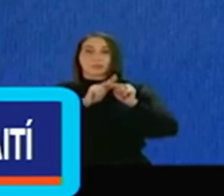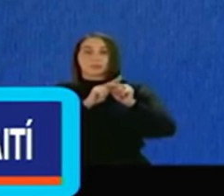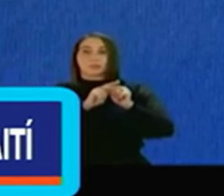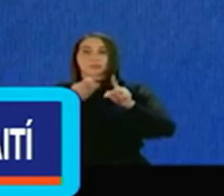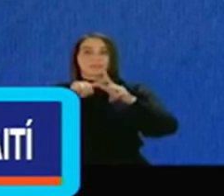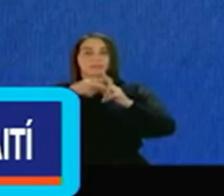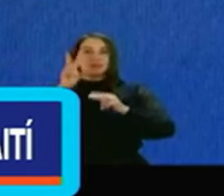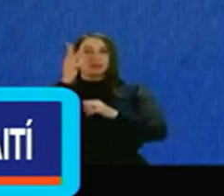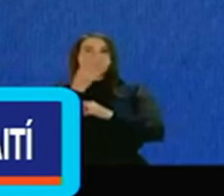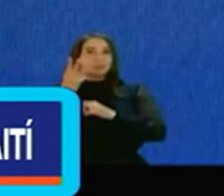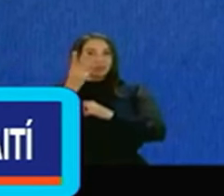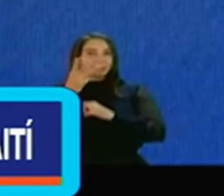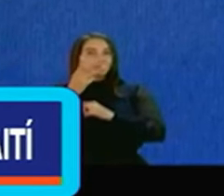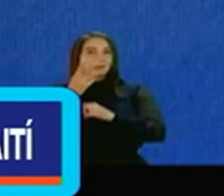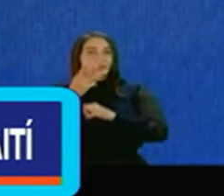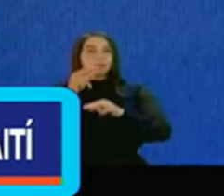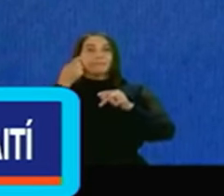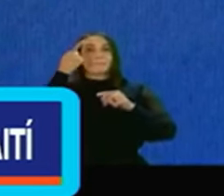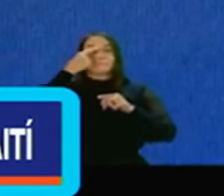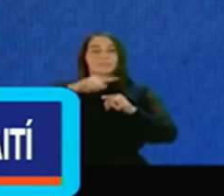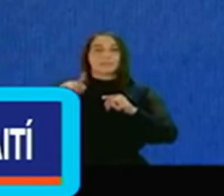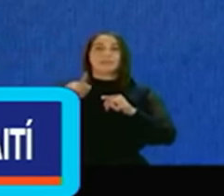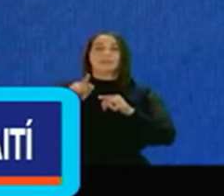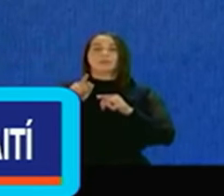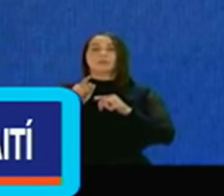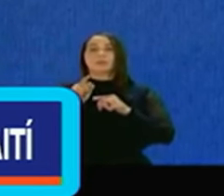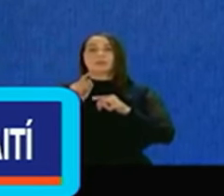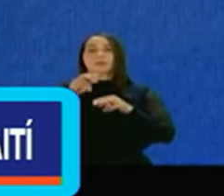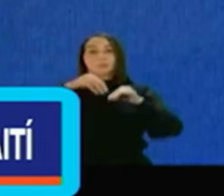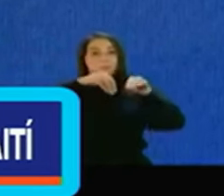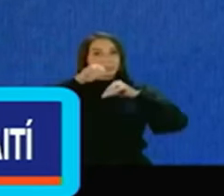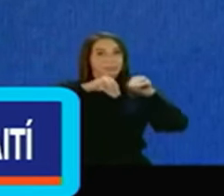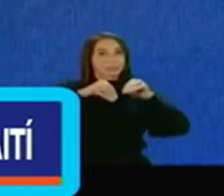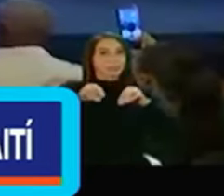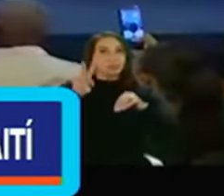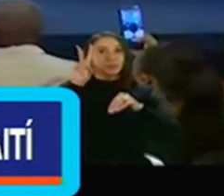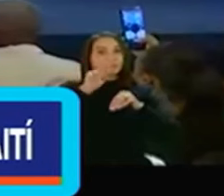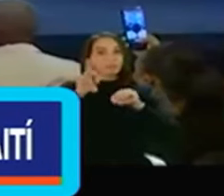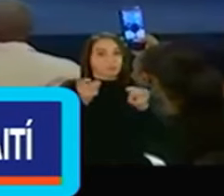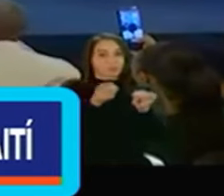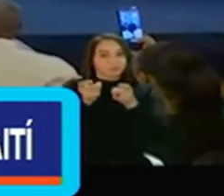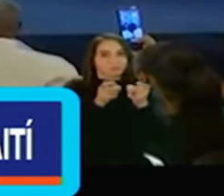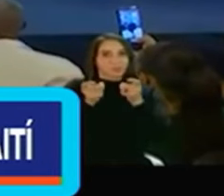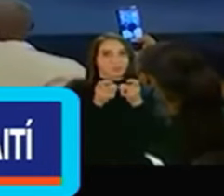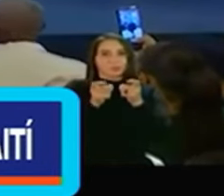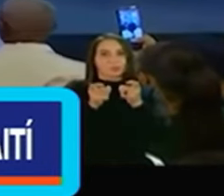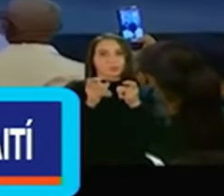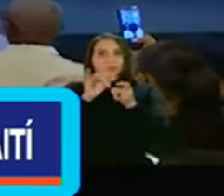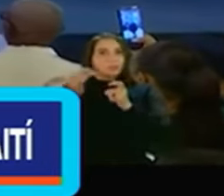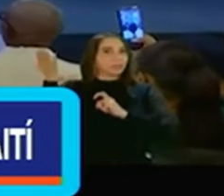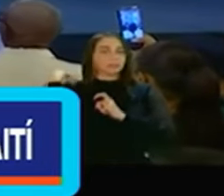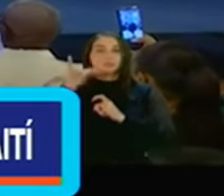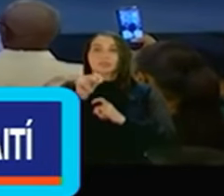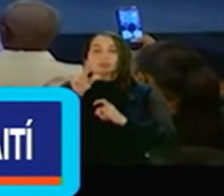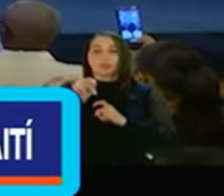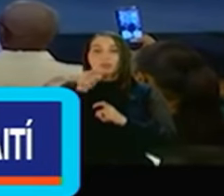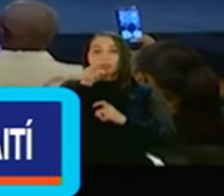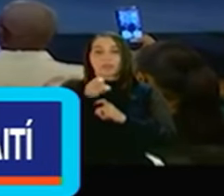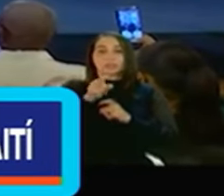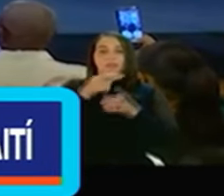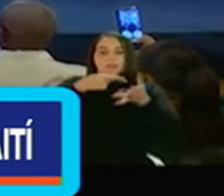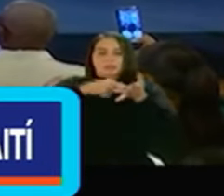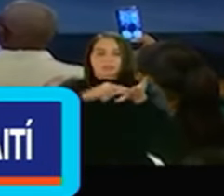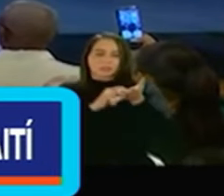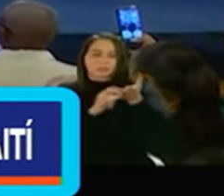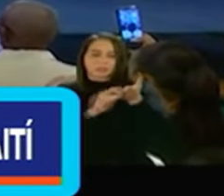el miércoles, pero el mercado, con las limitaciones y los controles migratorios, porque no va a ser el mismo mercado que antes. Ahí va a tener que